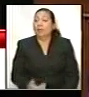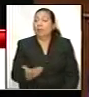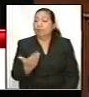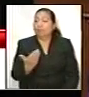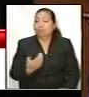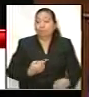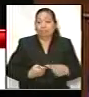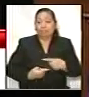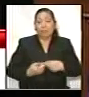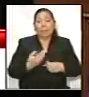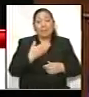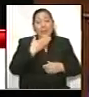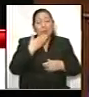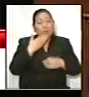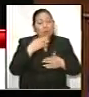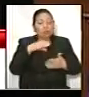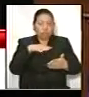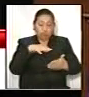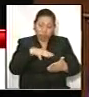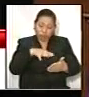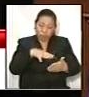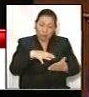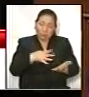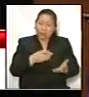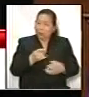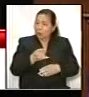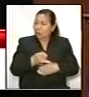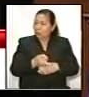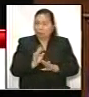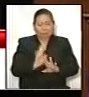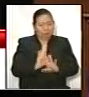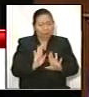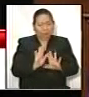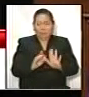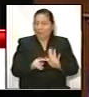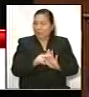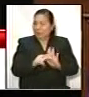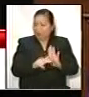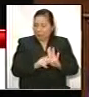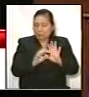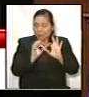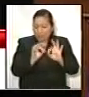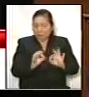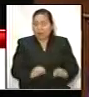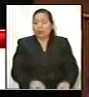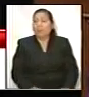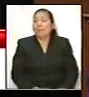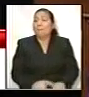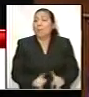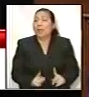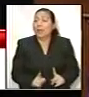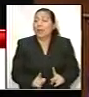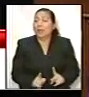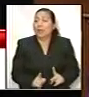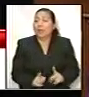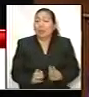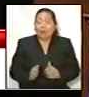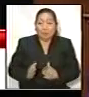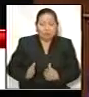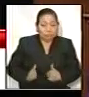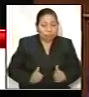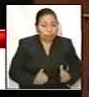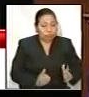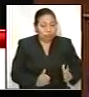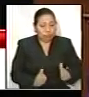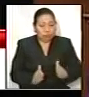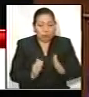esto regrese para mejor estudio. No estoy en contra de los impulsores de esta norma, es legítimo, pero hay que reconducir el